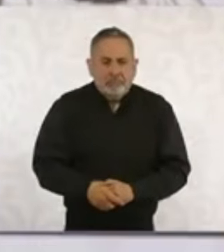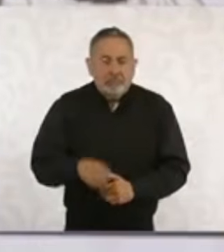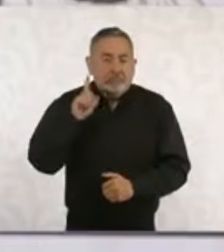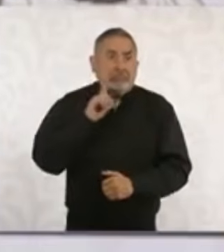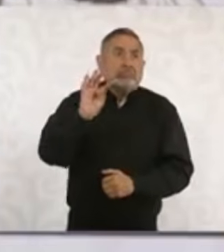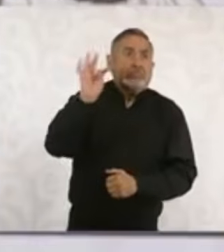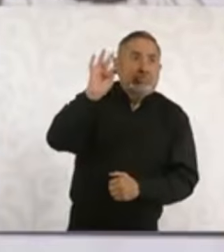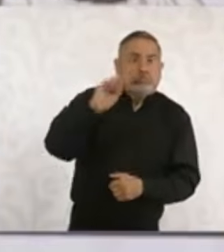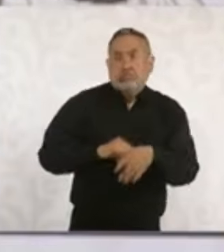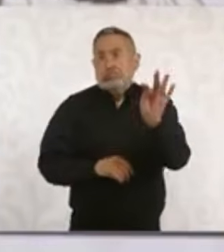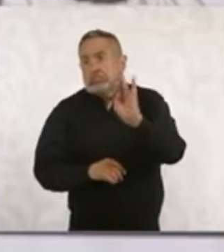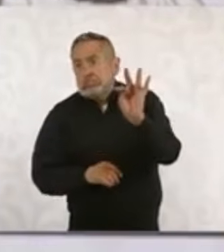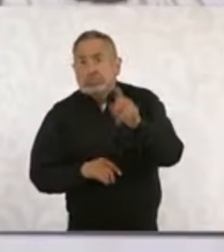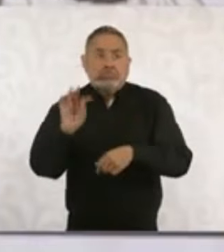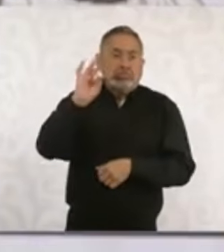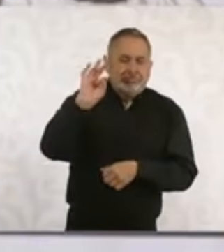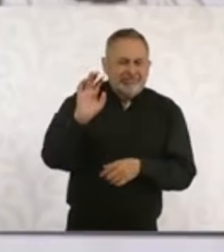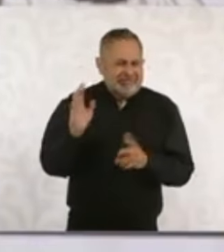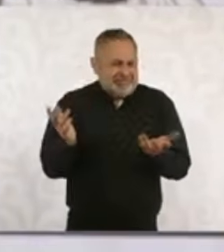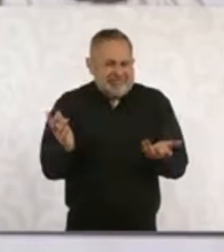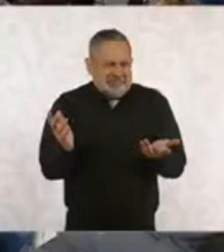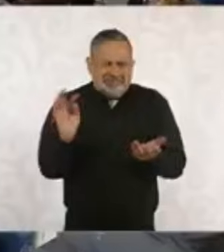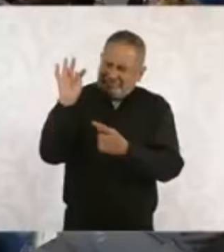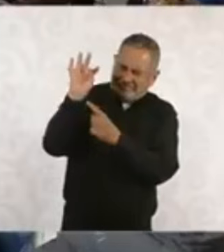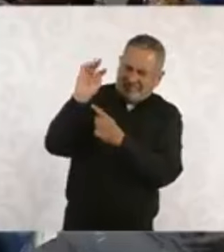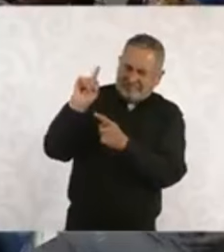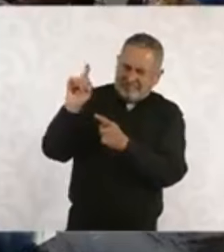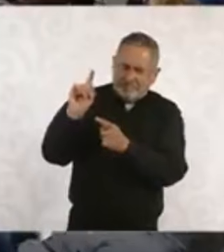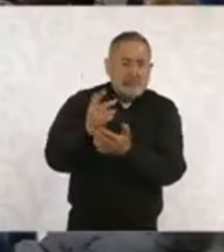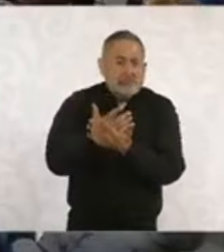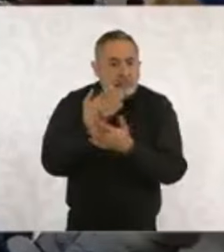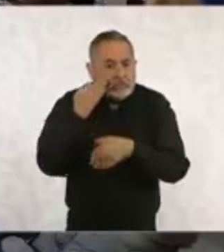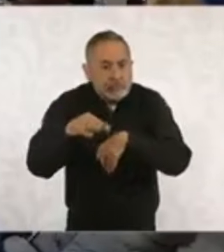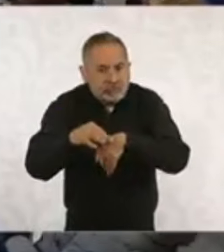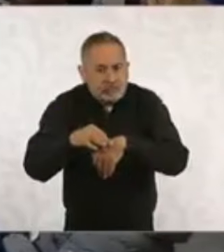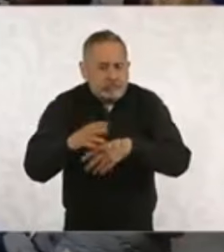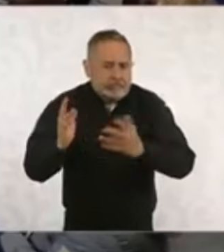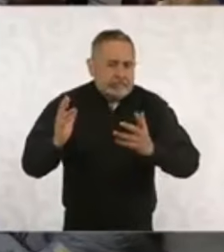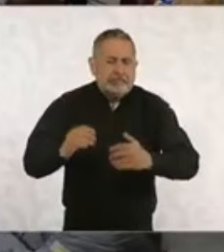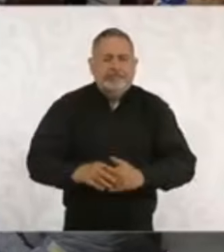¿no? Vamos a esperar. Bueno, muchas gracias a todos. Buen día.